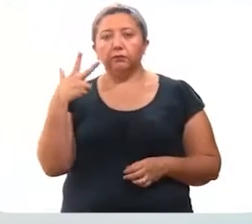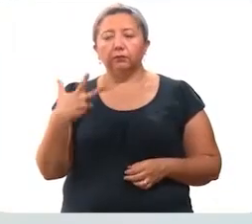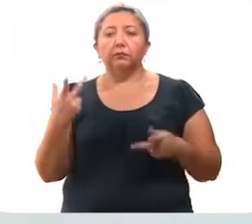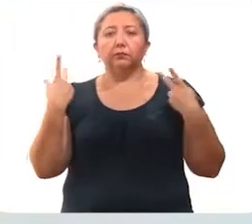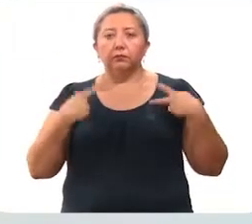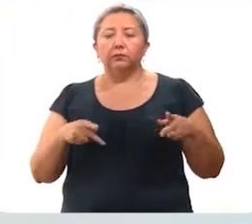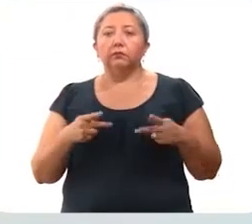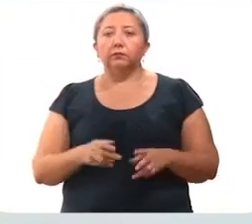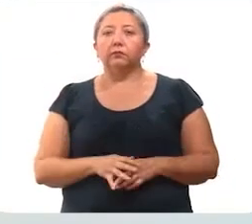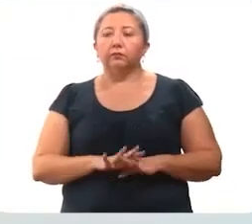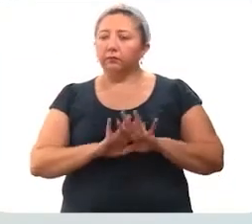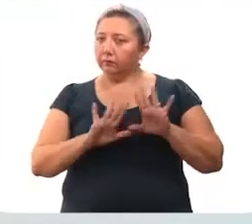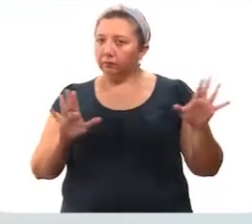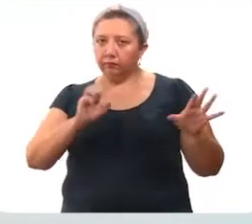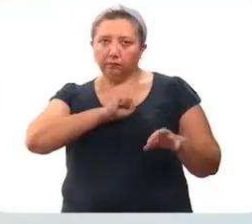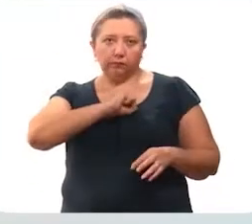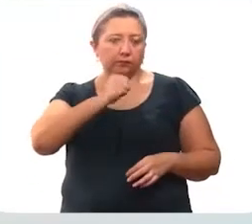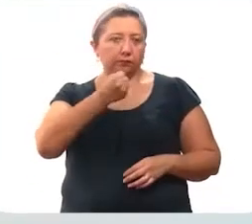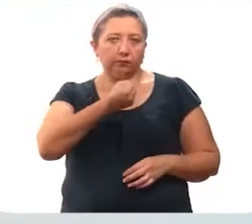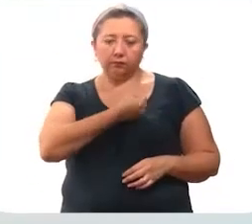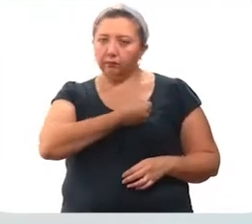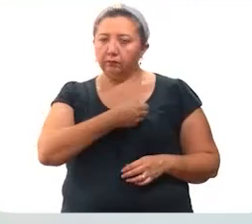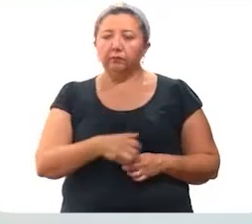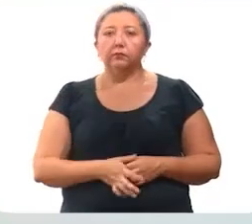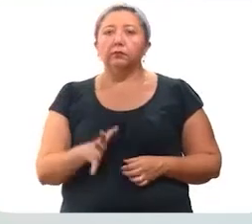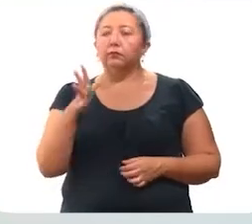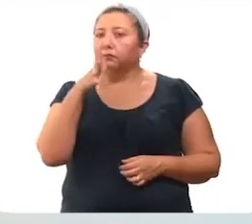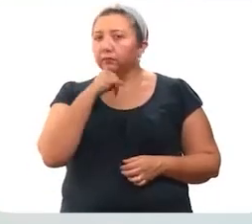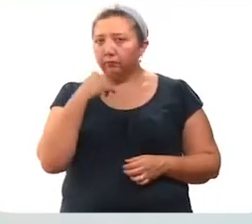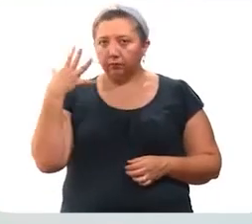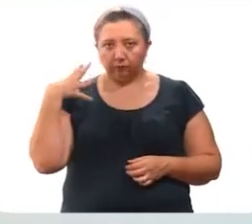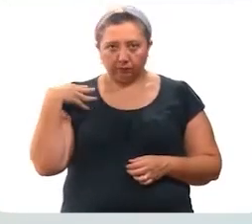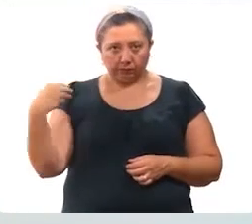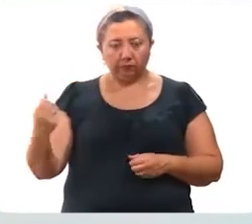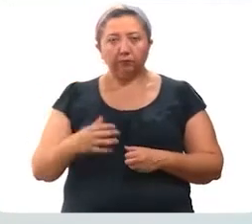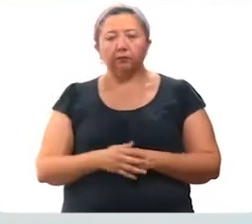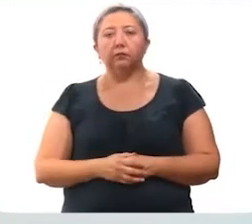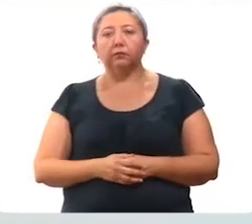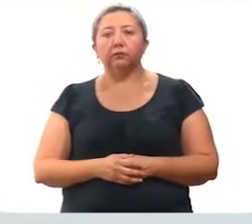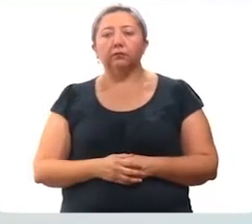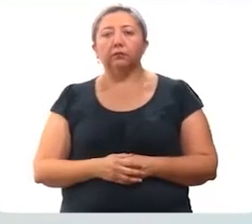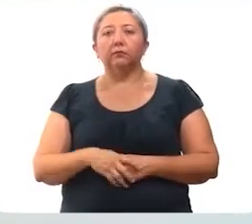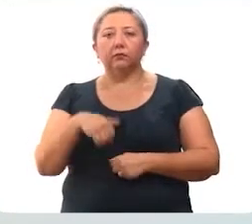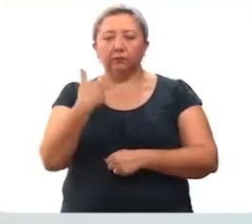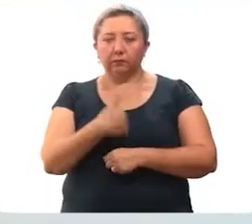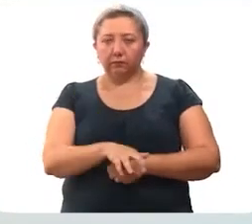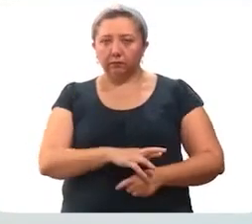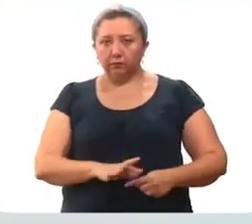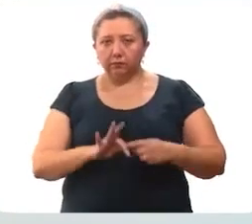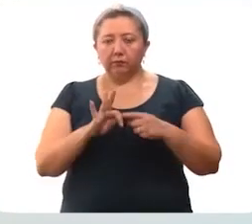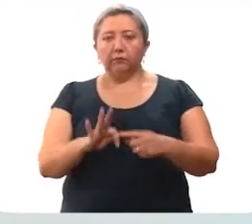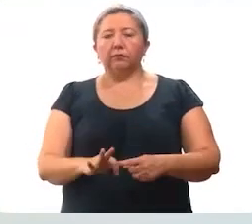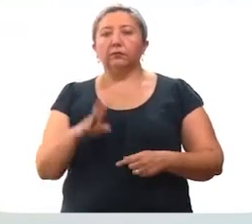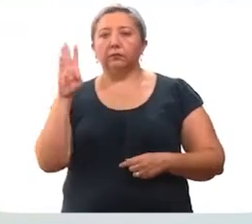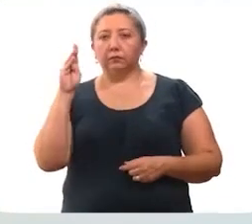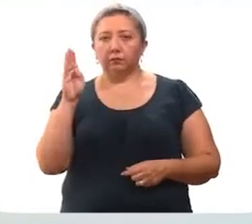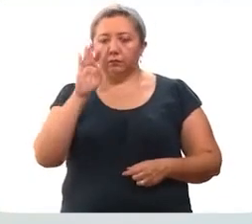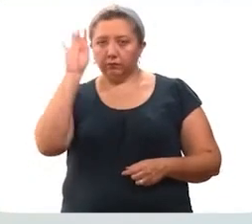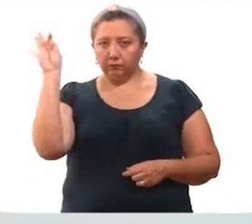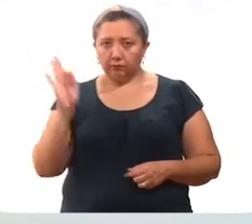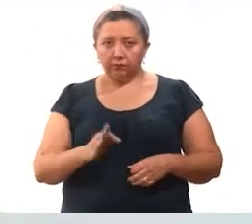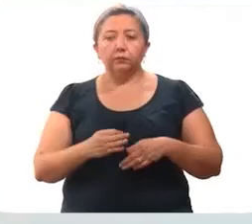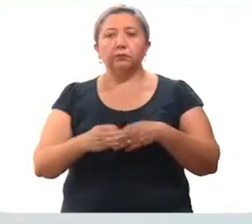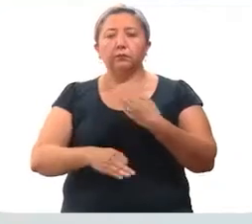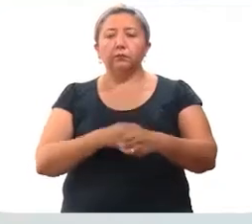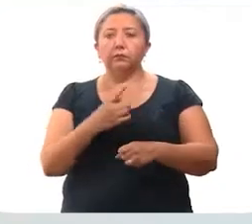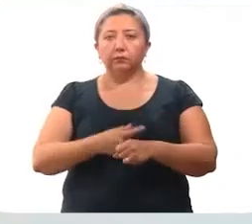95.408 pacientes ya se recuperaron, no presentan síntomas ni pueden contagiar. Esta cifra representa el 90%